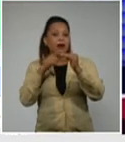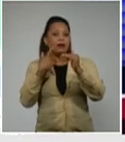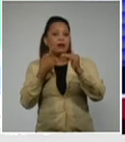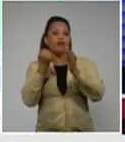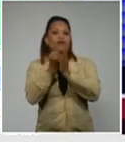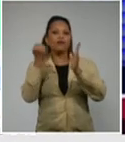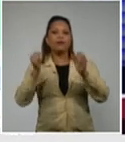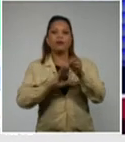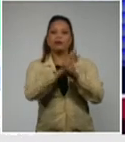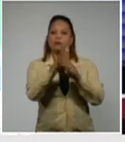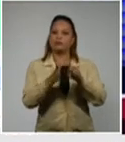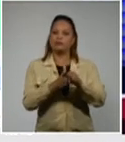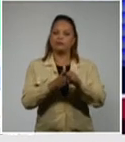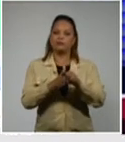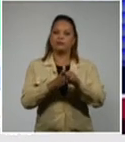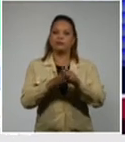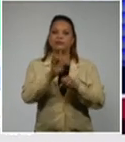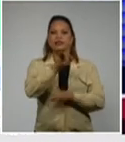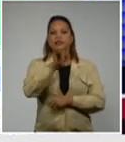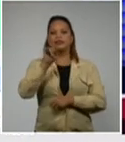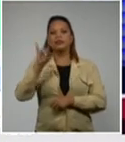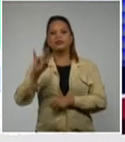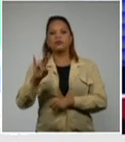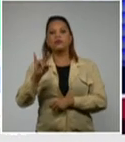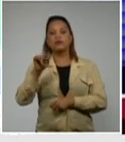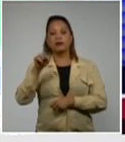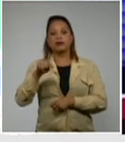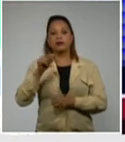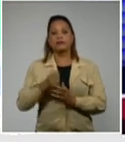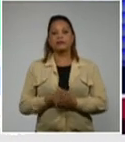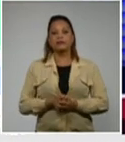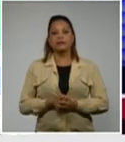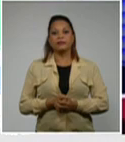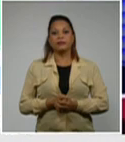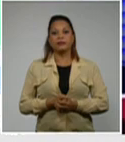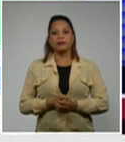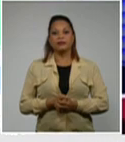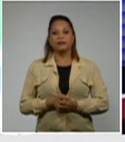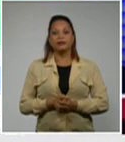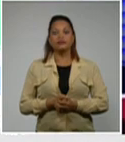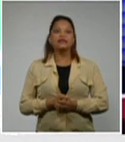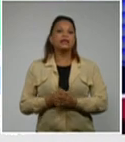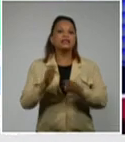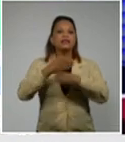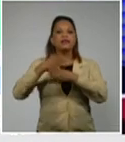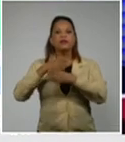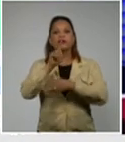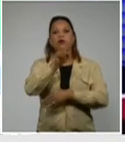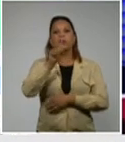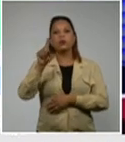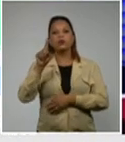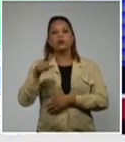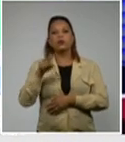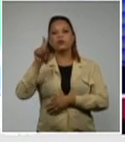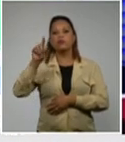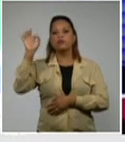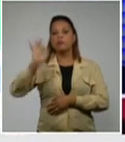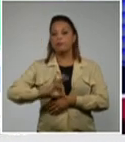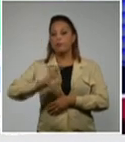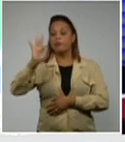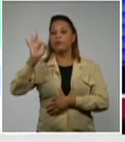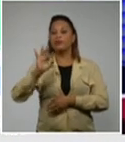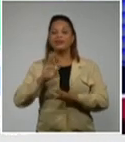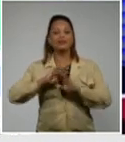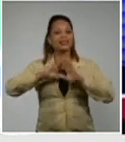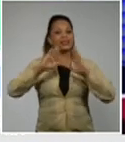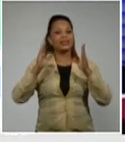con COVID-19 en nuestro país. Eso representa el 11,1% de todas